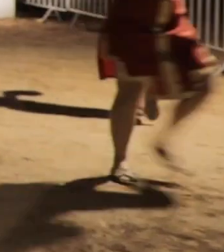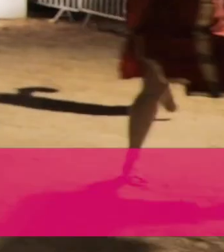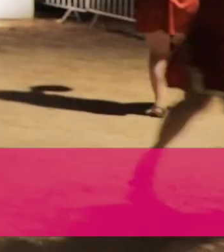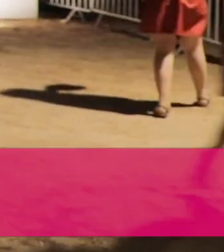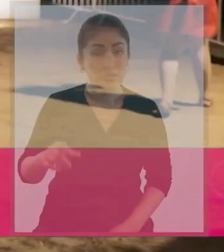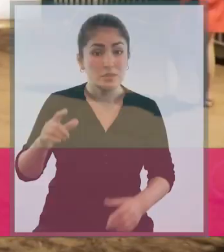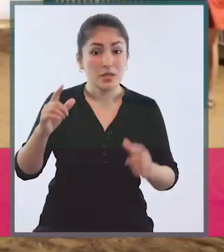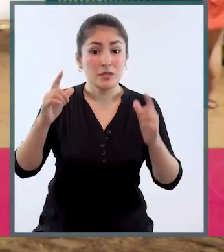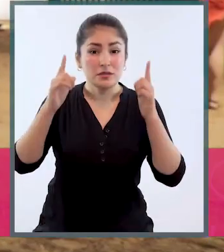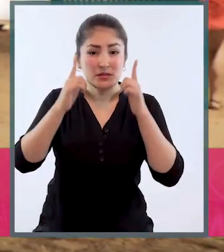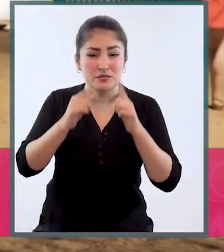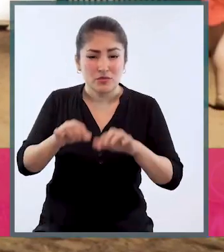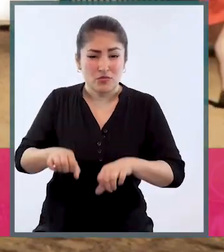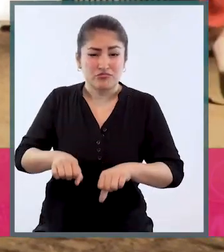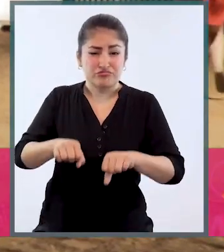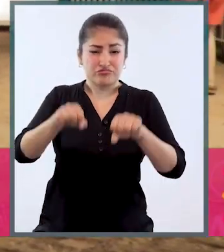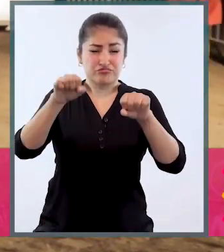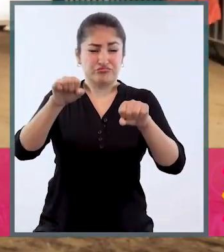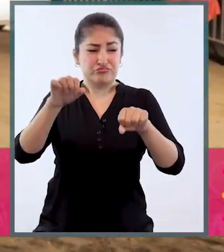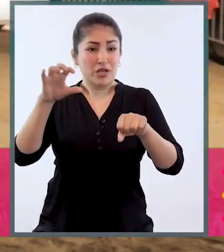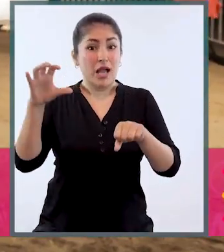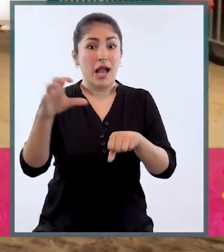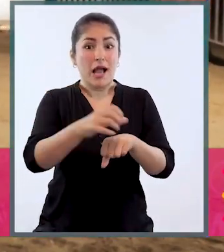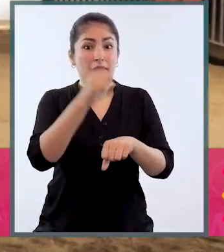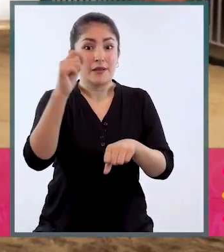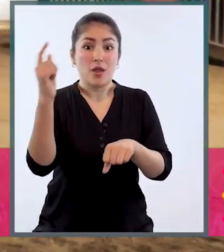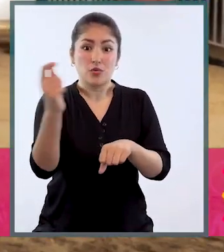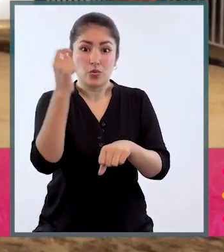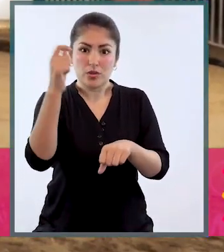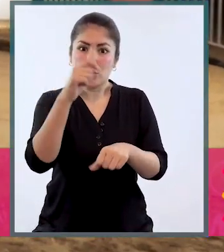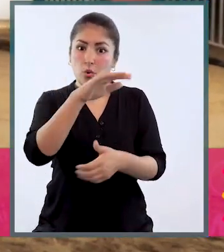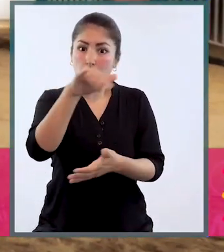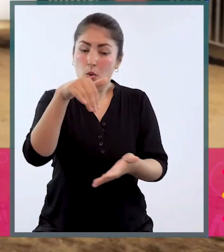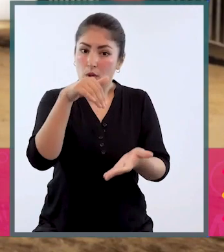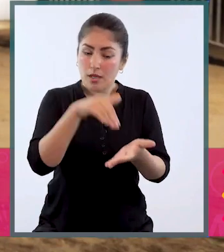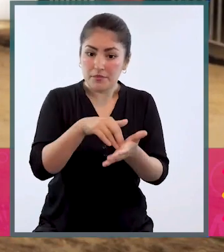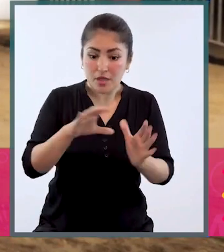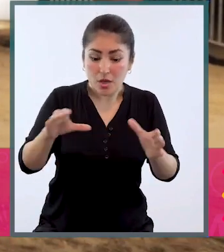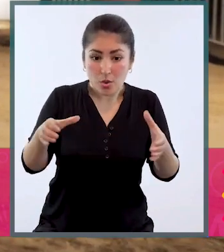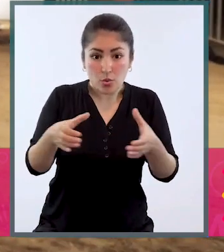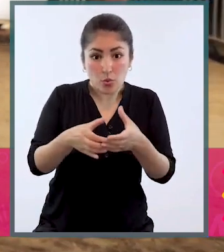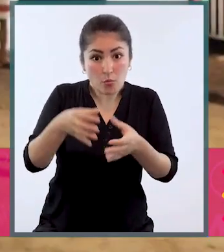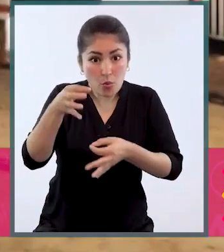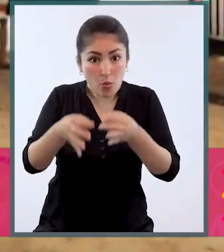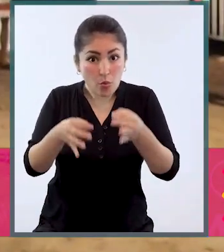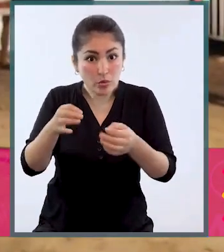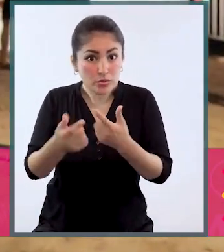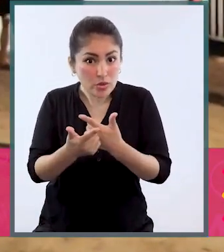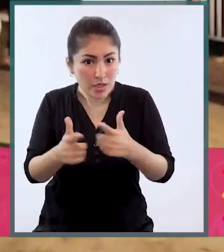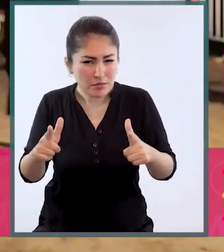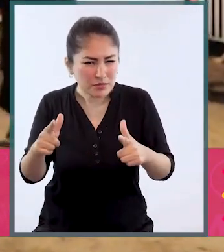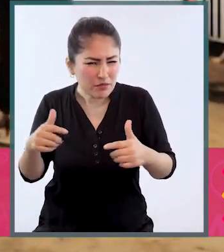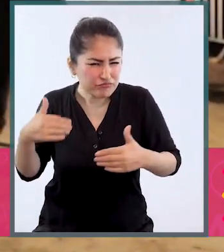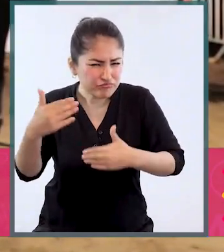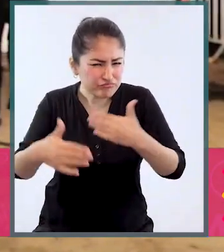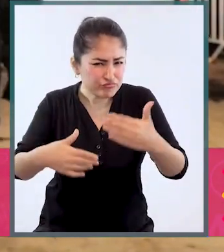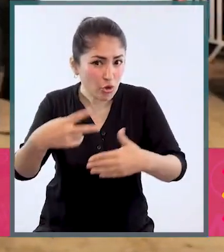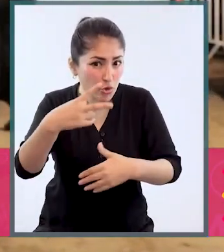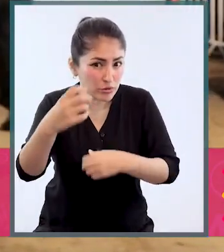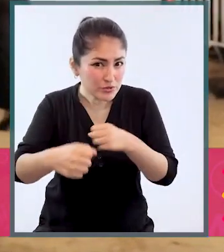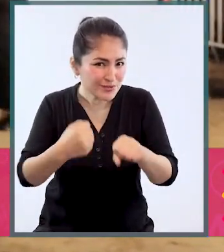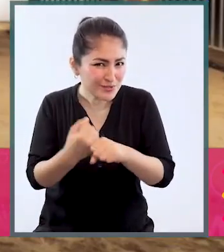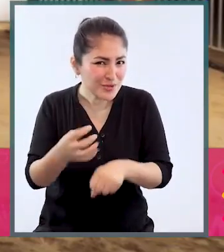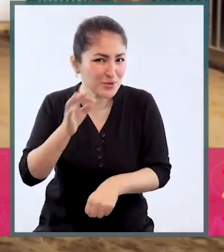¿Sabías que Simón Bolívar designó a Trujillo como capital del Perú y creó la Corte Superior de Justicia de la Libertad? Hoy, 200 años después, en